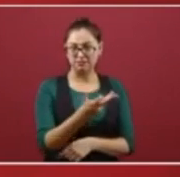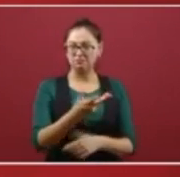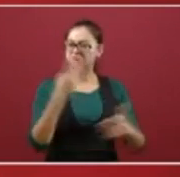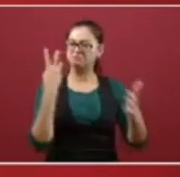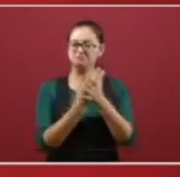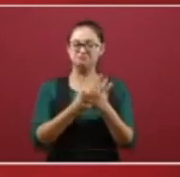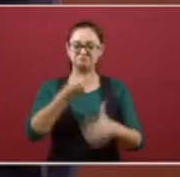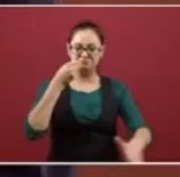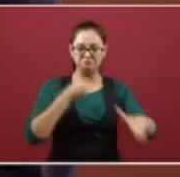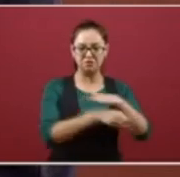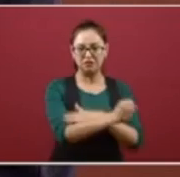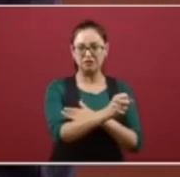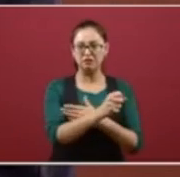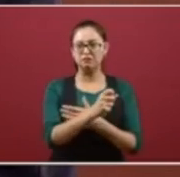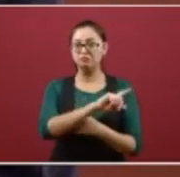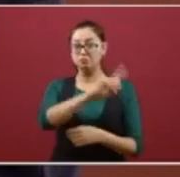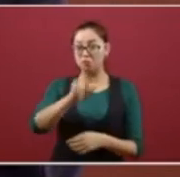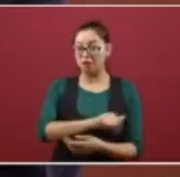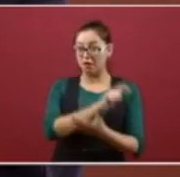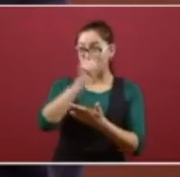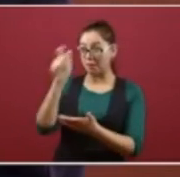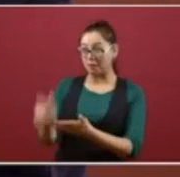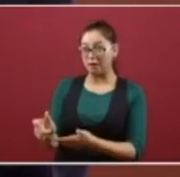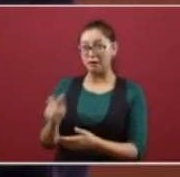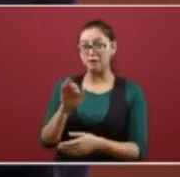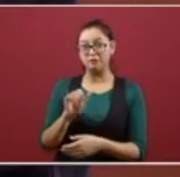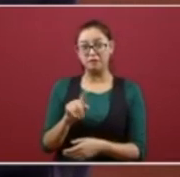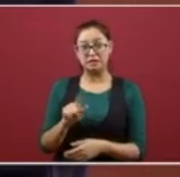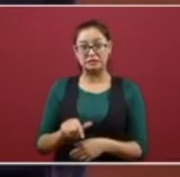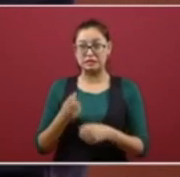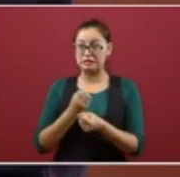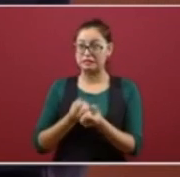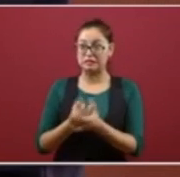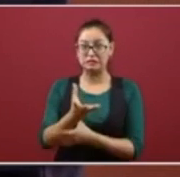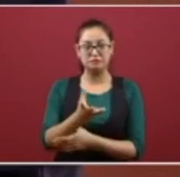Y ya existe para lo mismo